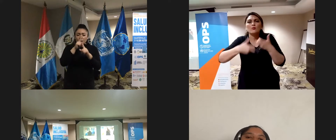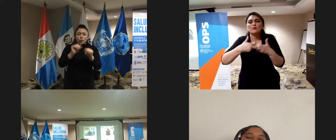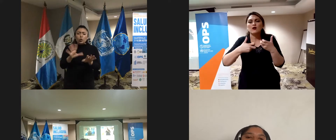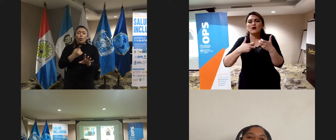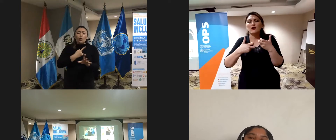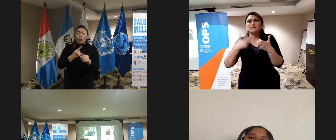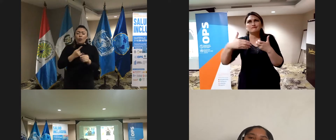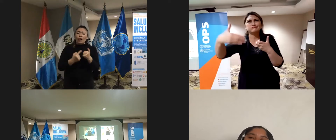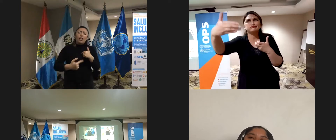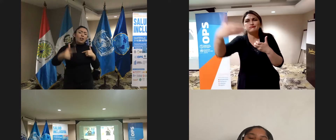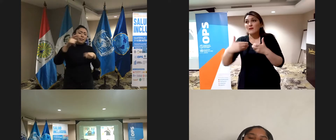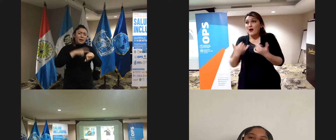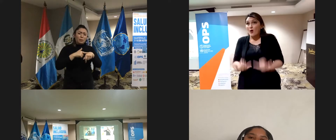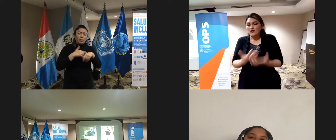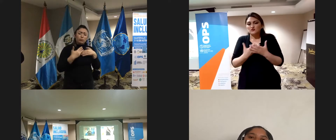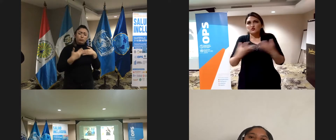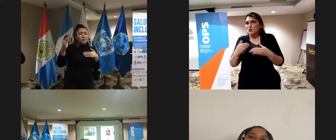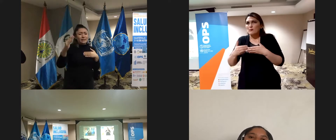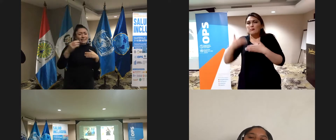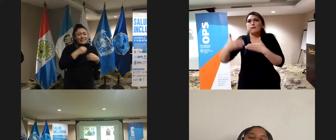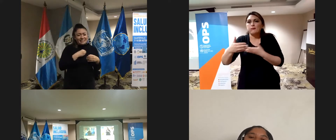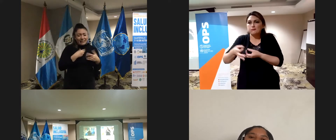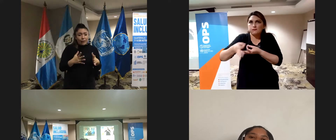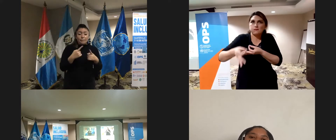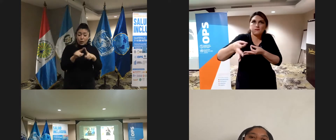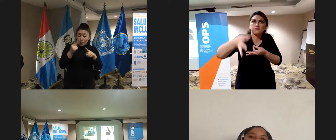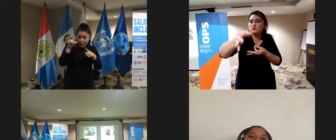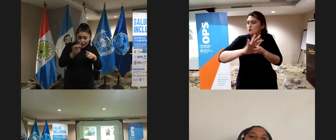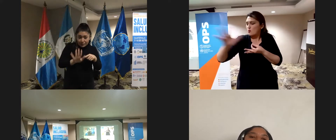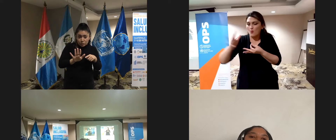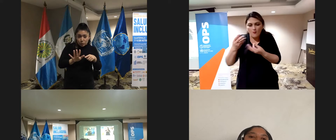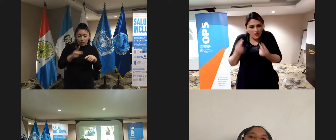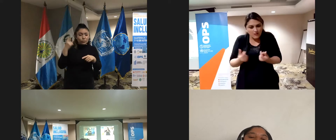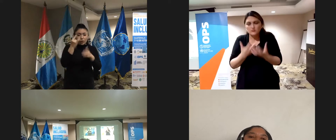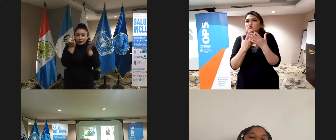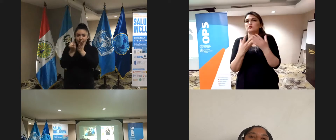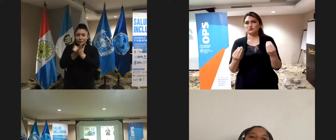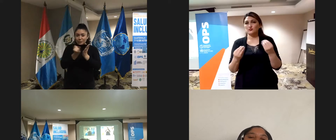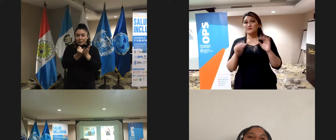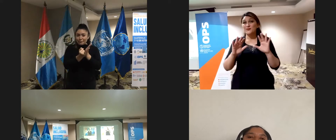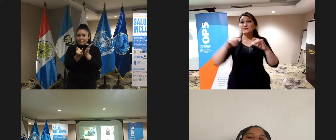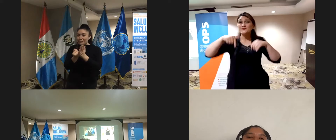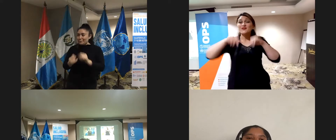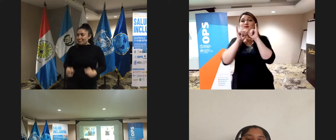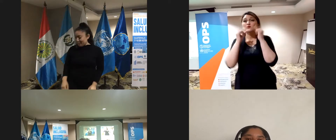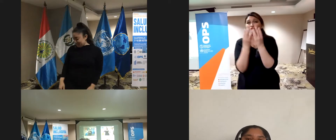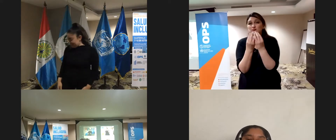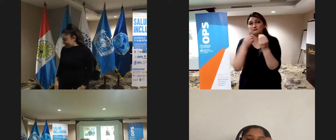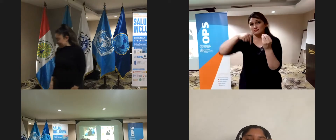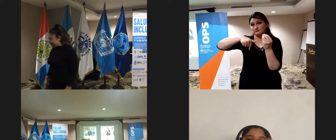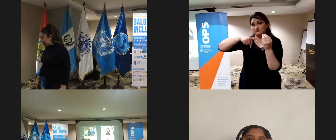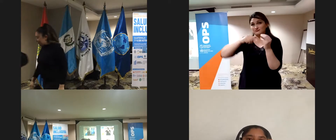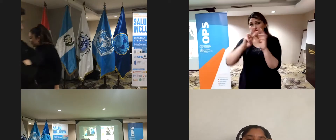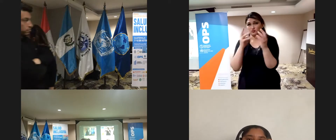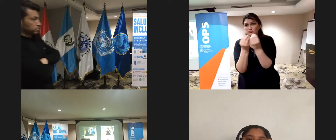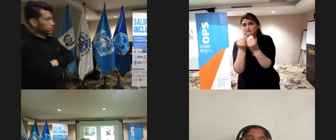largo plazo como se quisiera, pero para eso a todas las instituciones públicas que han estado participando de manera